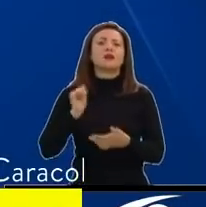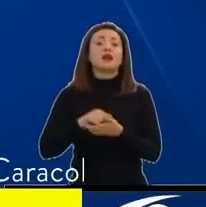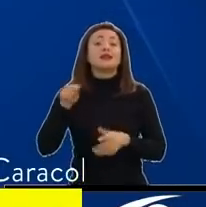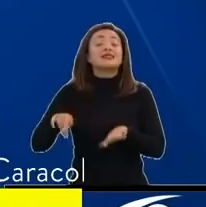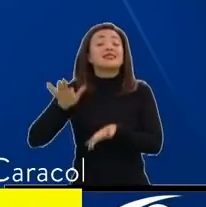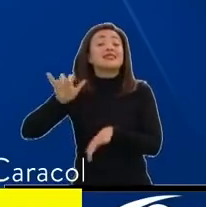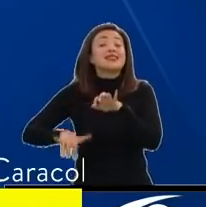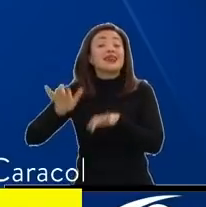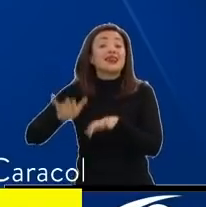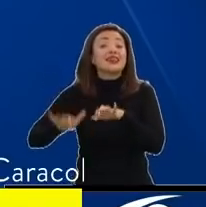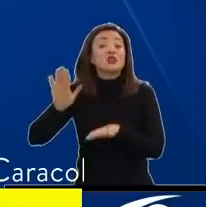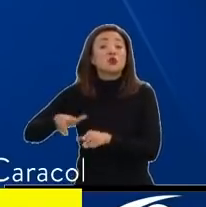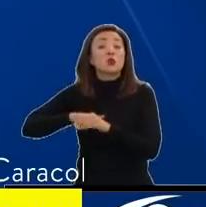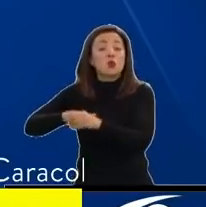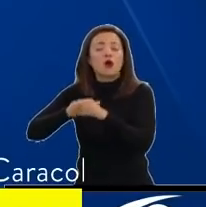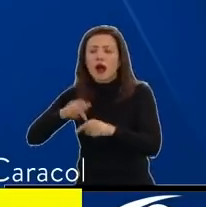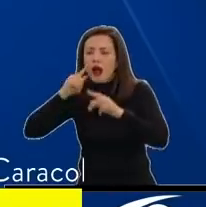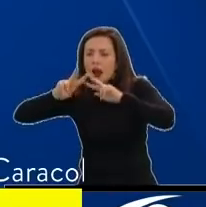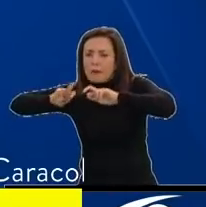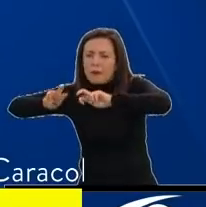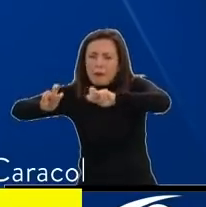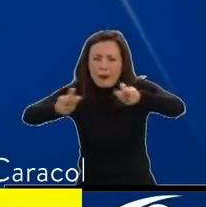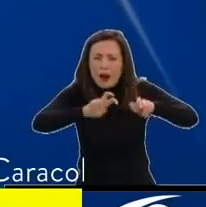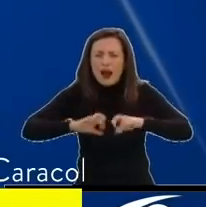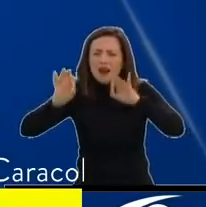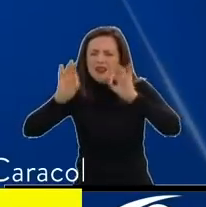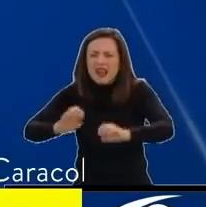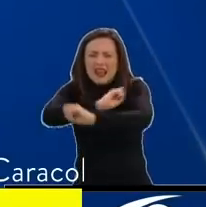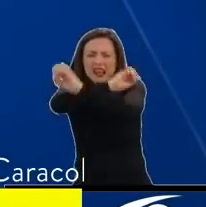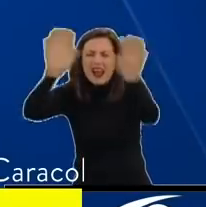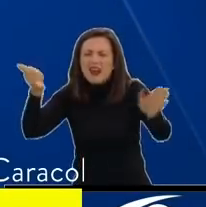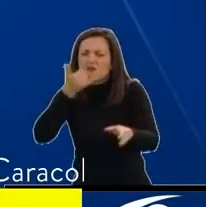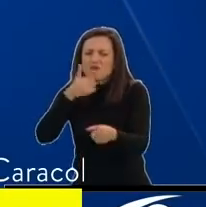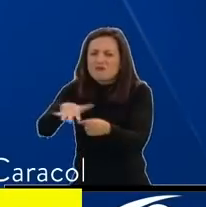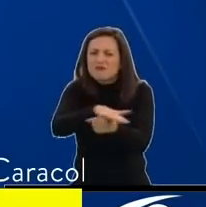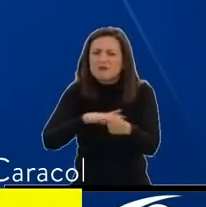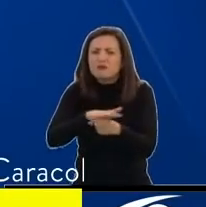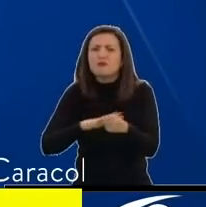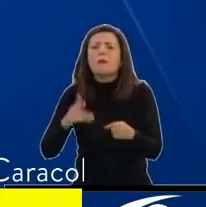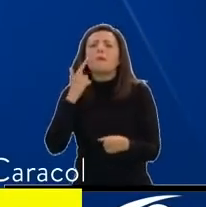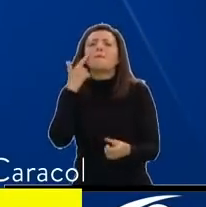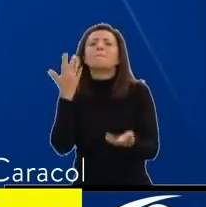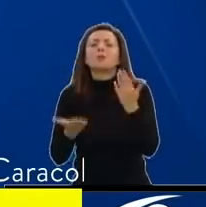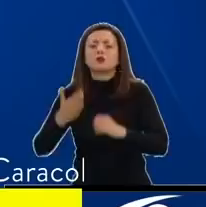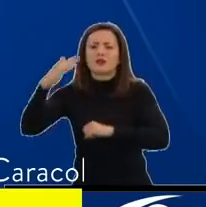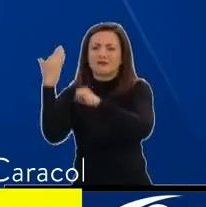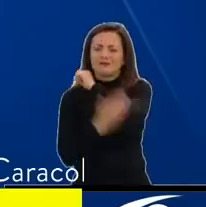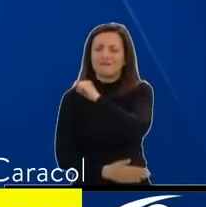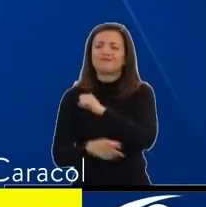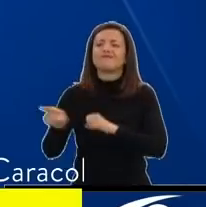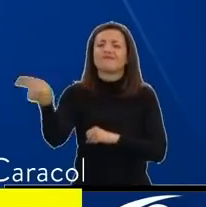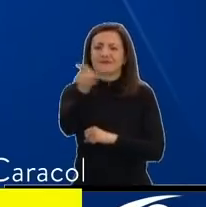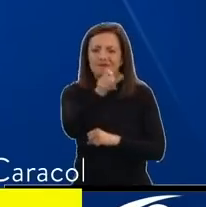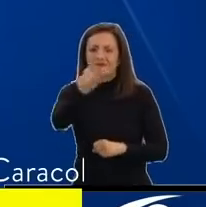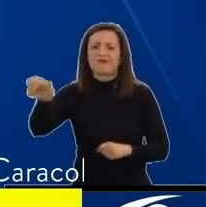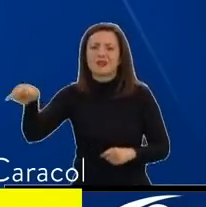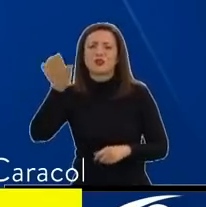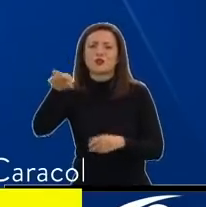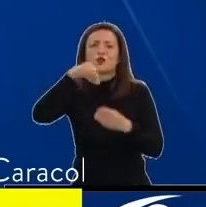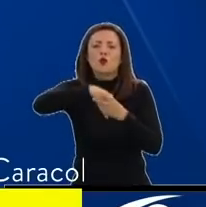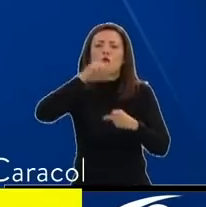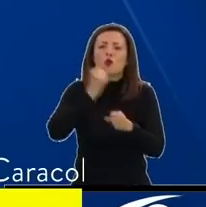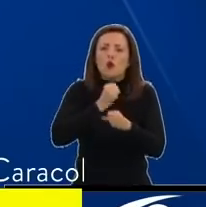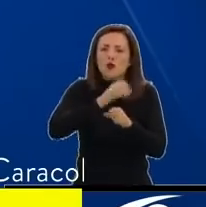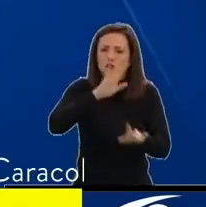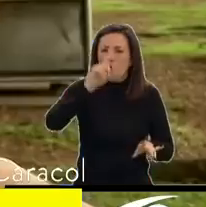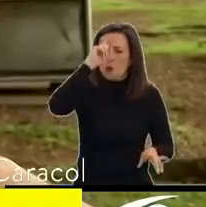continúa las investigaciones para establecer la claridad de estos hechos y evaluar la posible sanción en la que estarían inmersos estos funcionarios